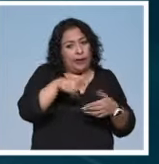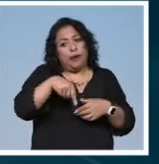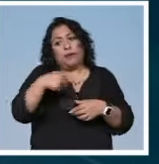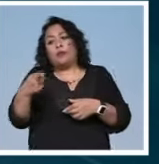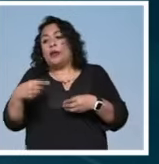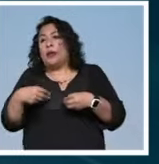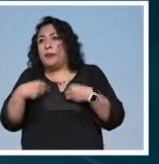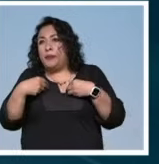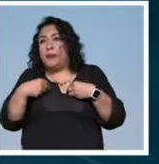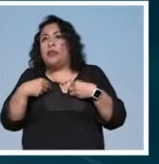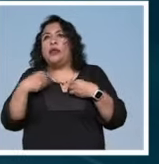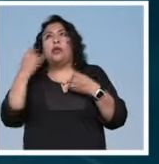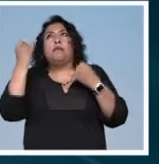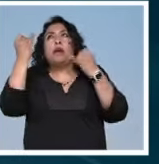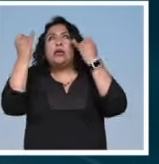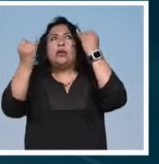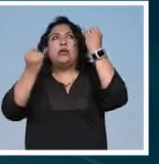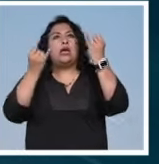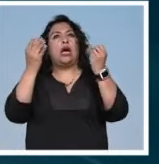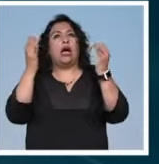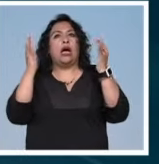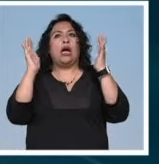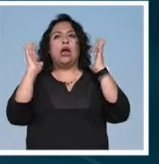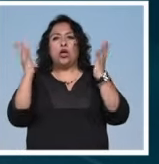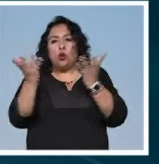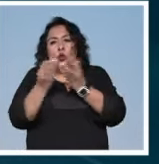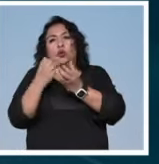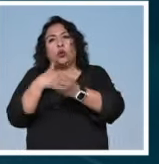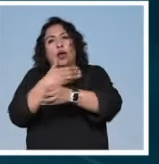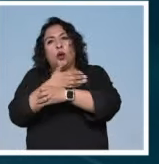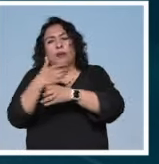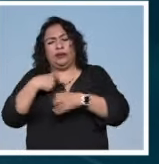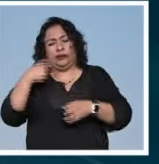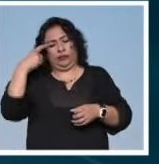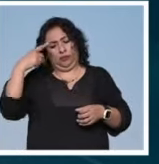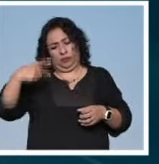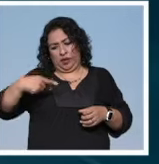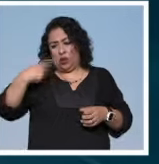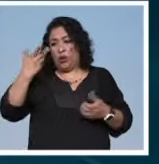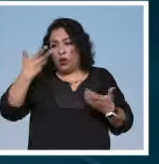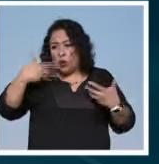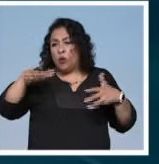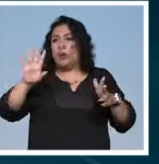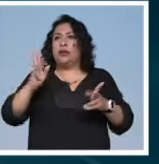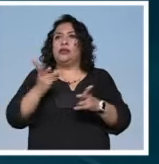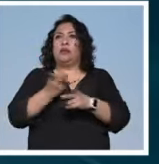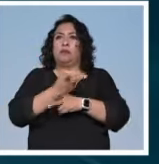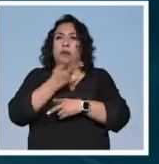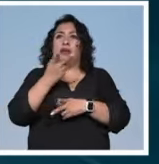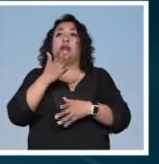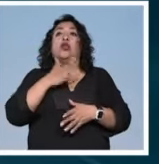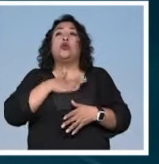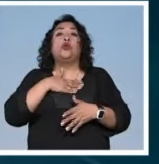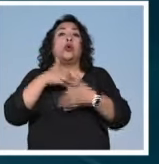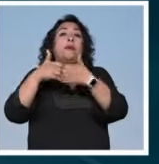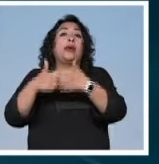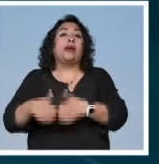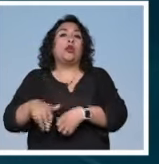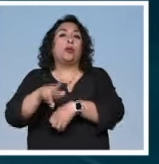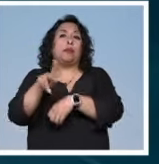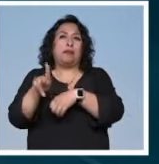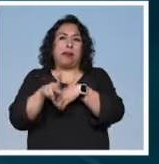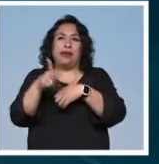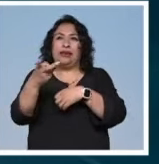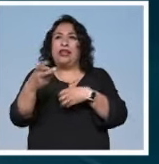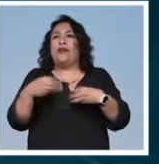vida imaginaria que de alguna forma lo acompaña ante la pregunta inevitable de qué hubiese ocurrido si me hubiese quedado en mi país, ¿no? Que es como una